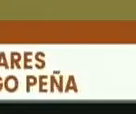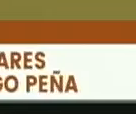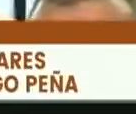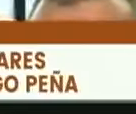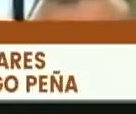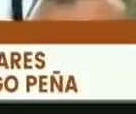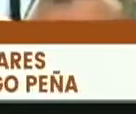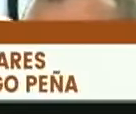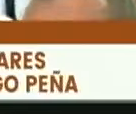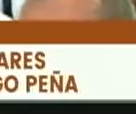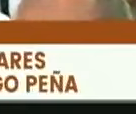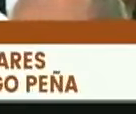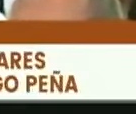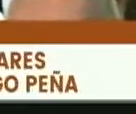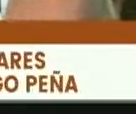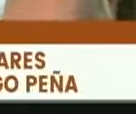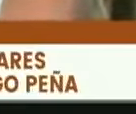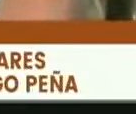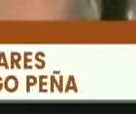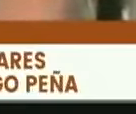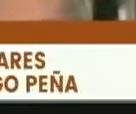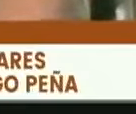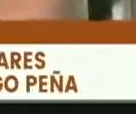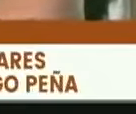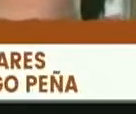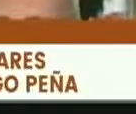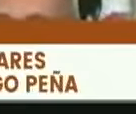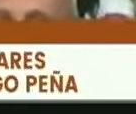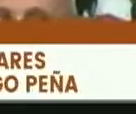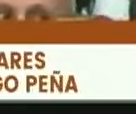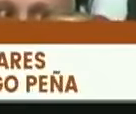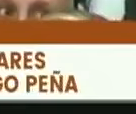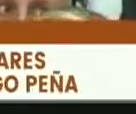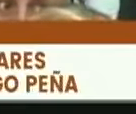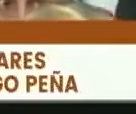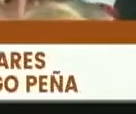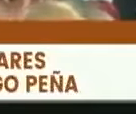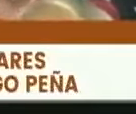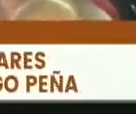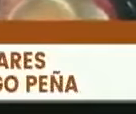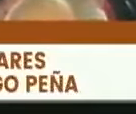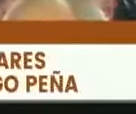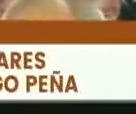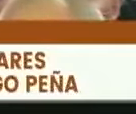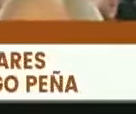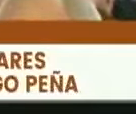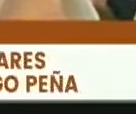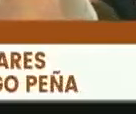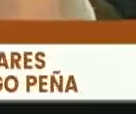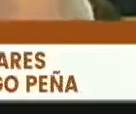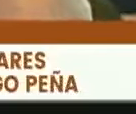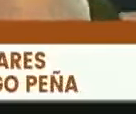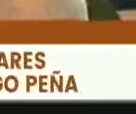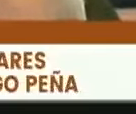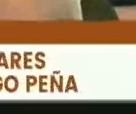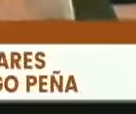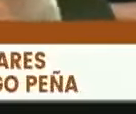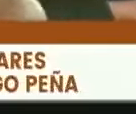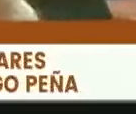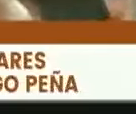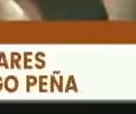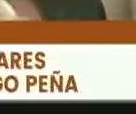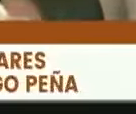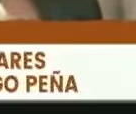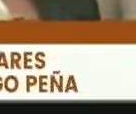Bolívar, por Mérida, hermano gobernador Jason Guzmán, además enlace de nuestro partido,